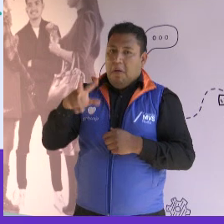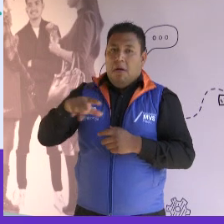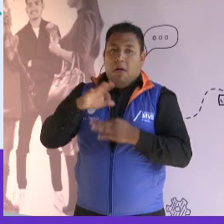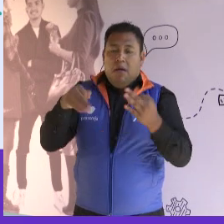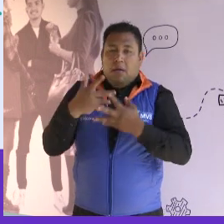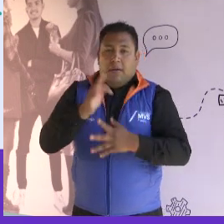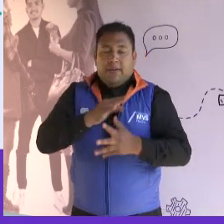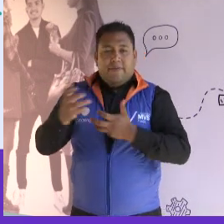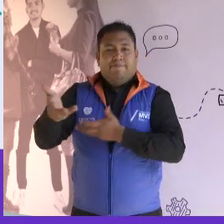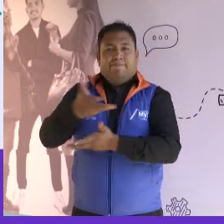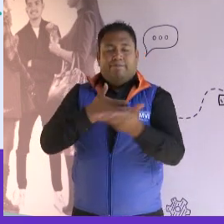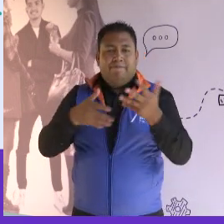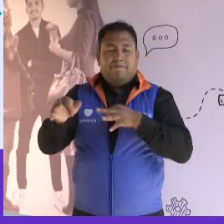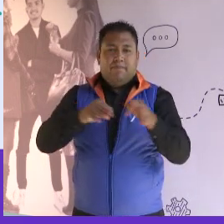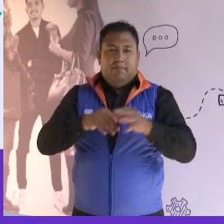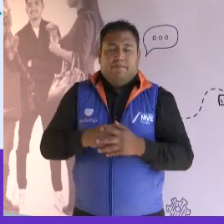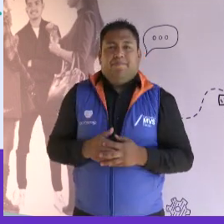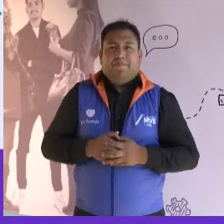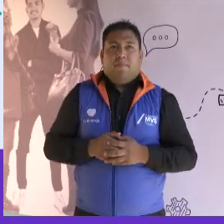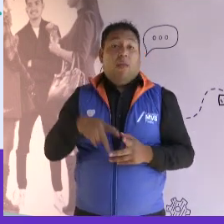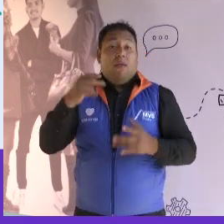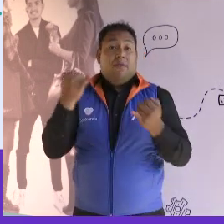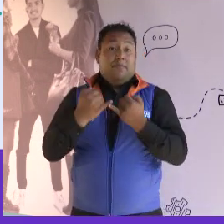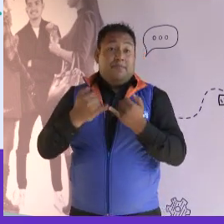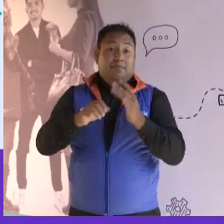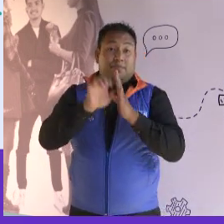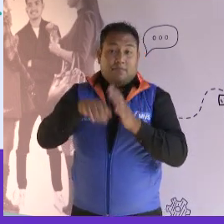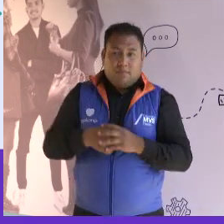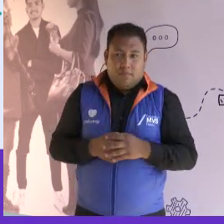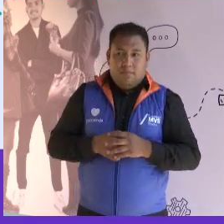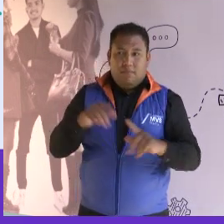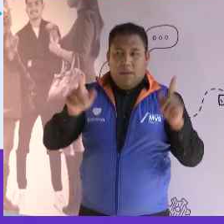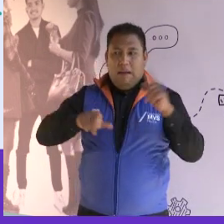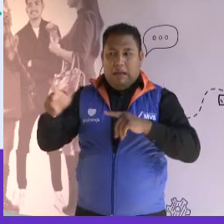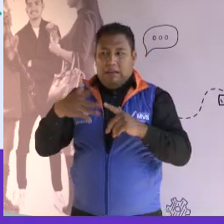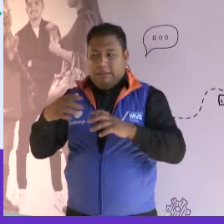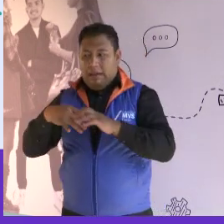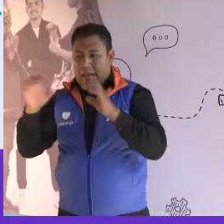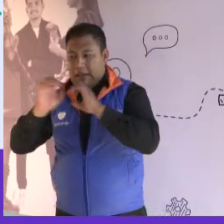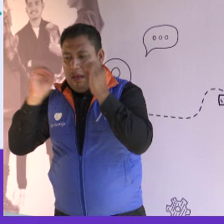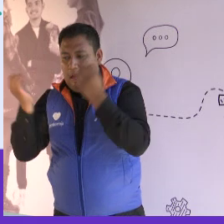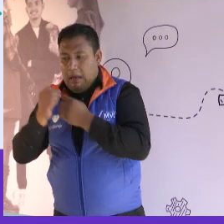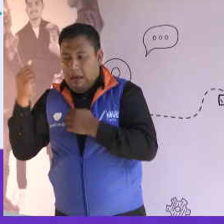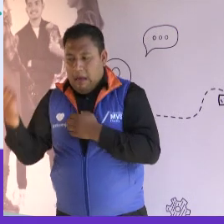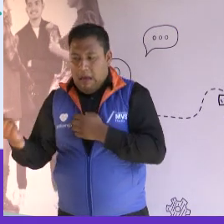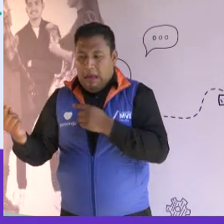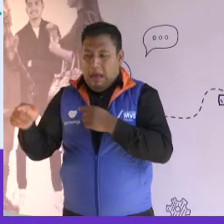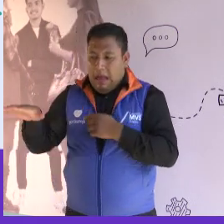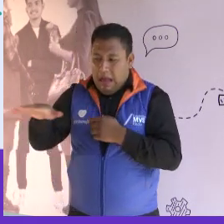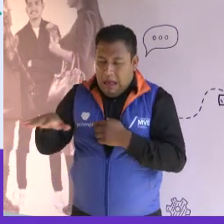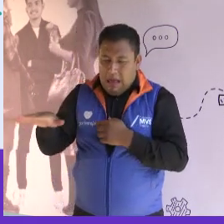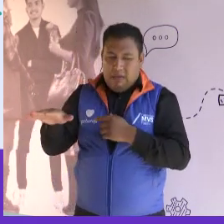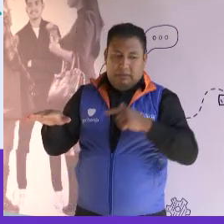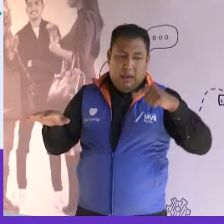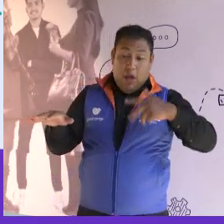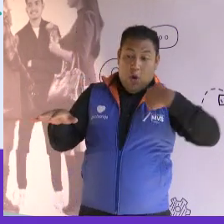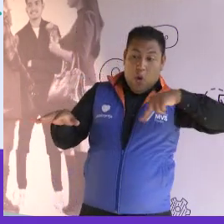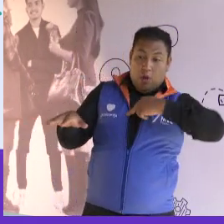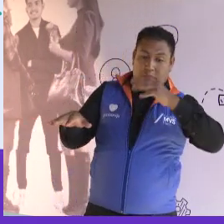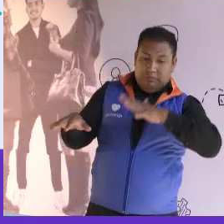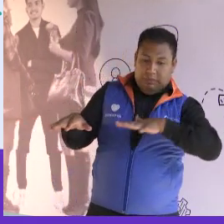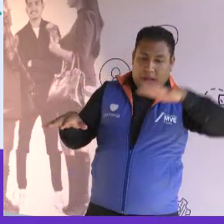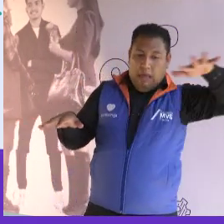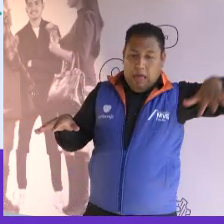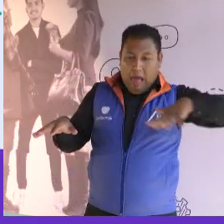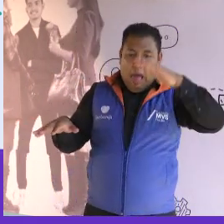se siente cierto temor a que una organización más grande pueda llegar a comerse su trabajo y como que no visualizan